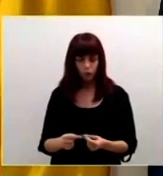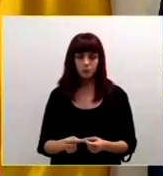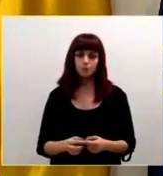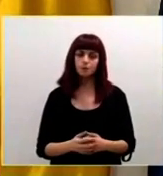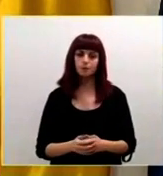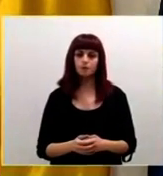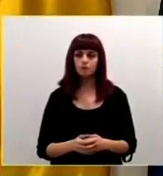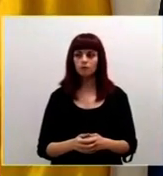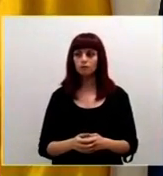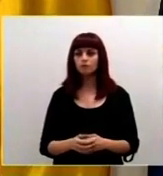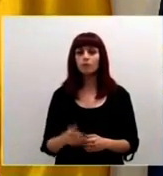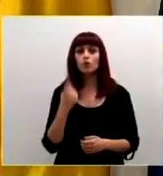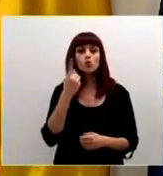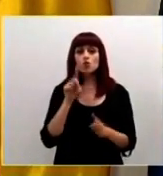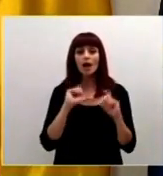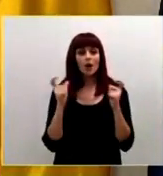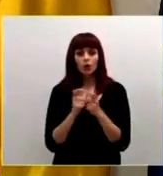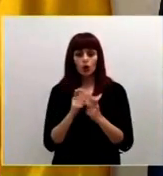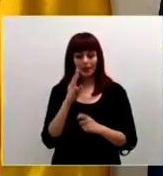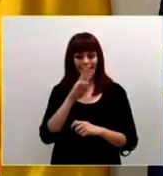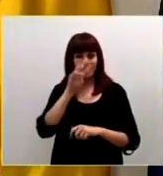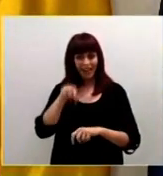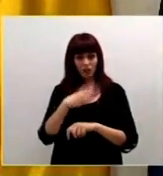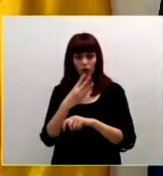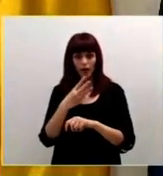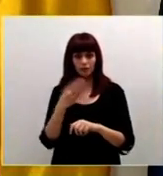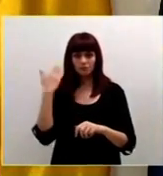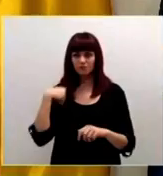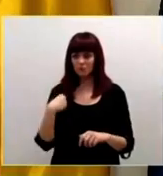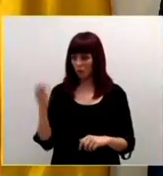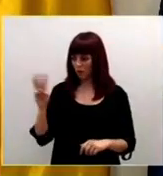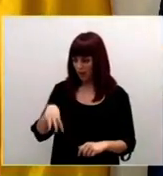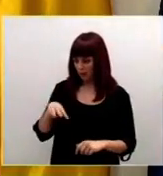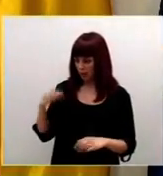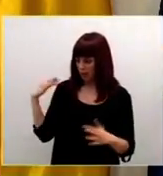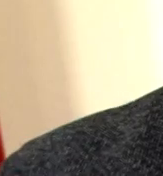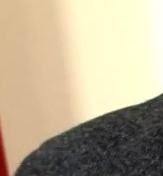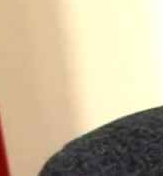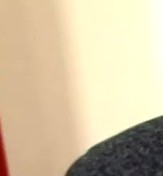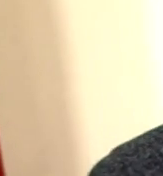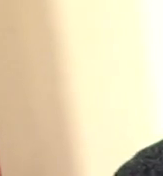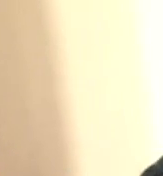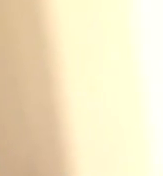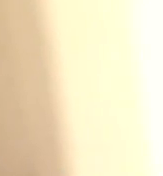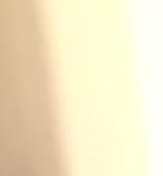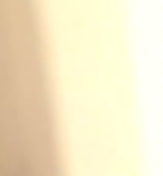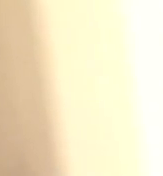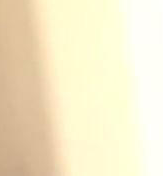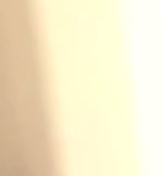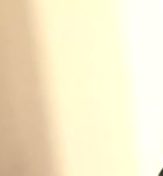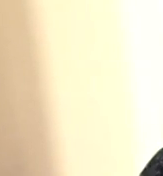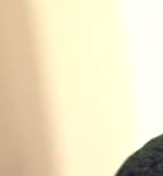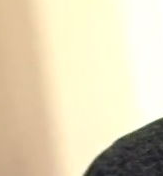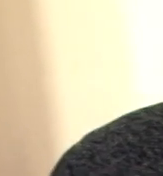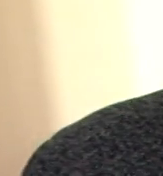logrado en una única reunión, en tan solo tres horas, desbloquear lo que llevaba más de tres meses bloqueado. Y culpa directamente del